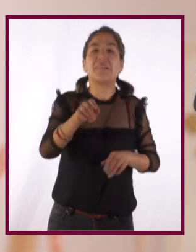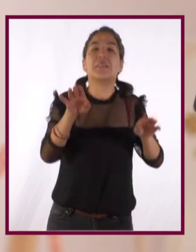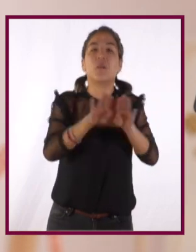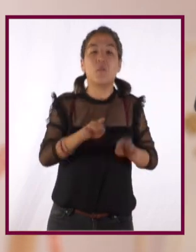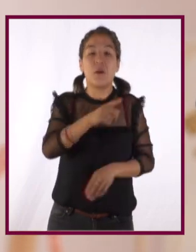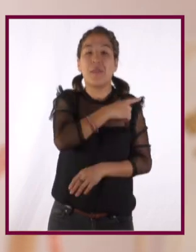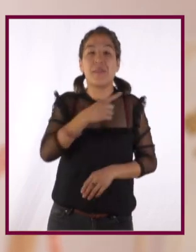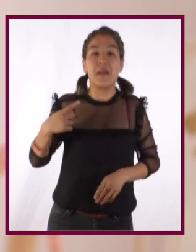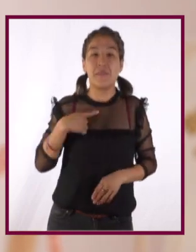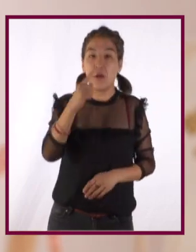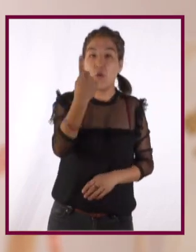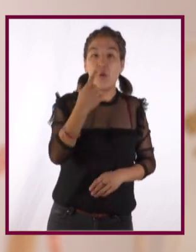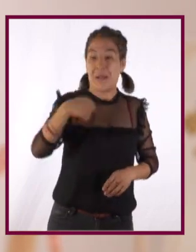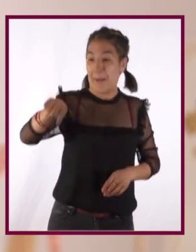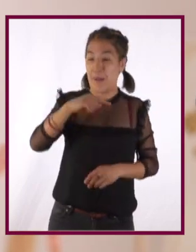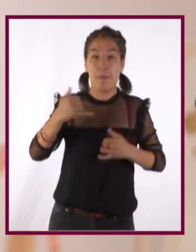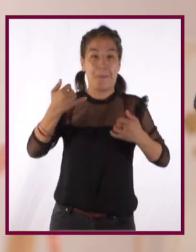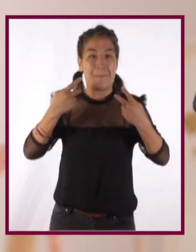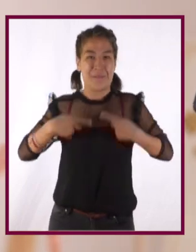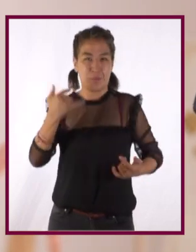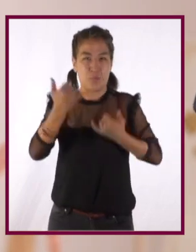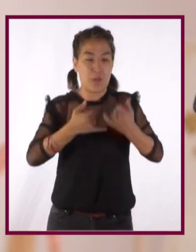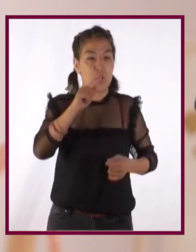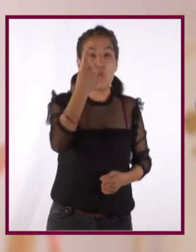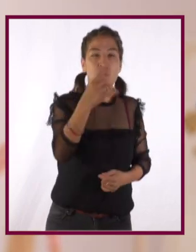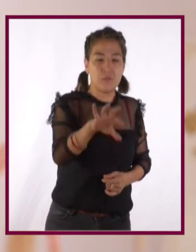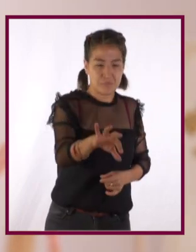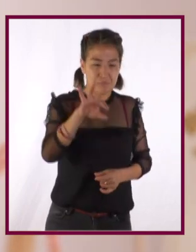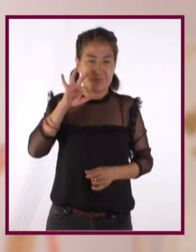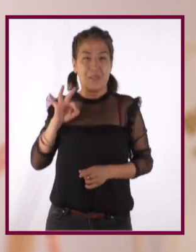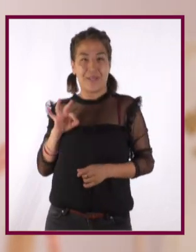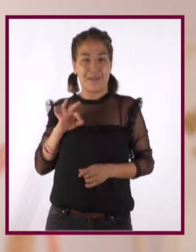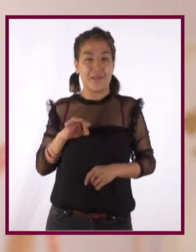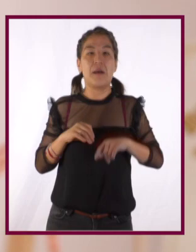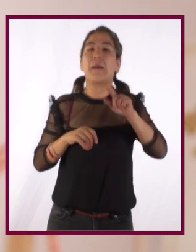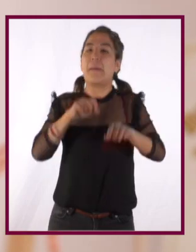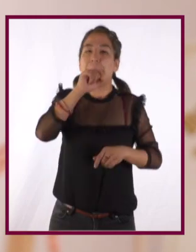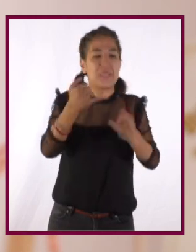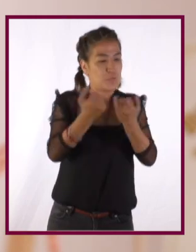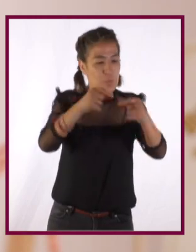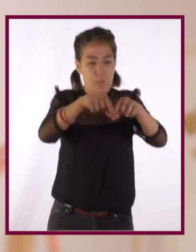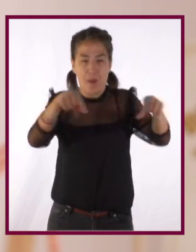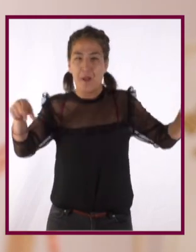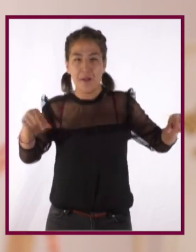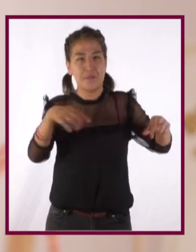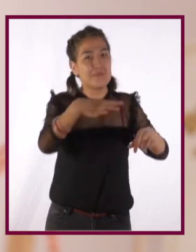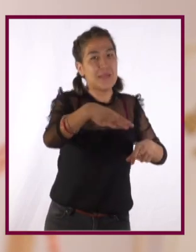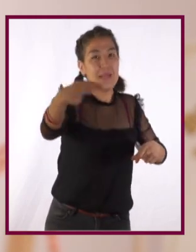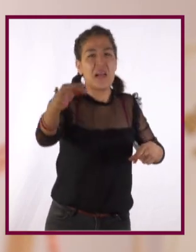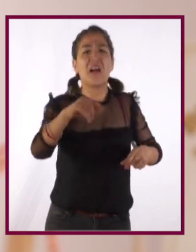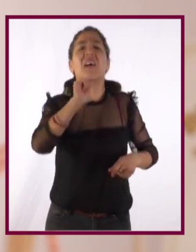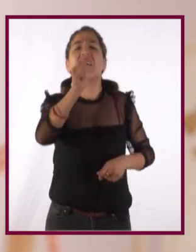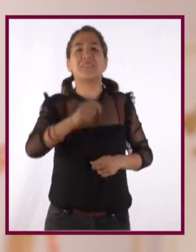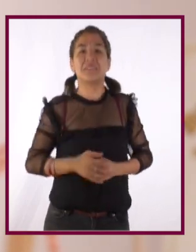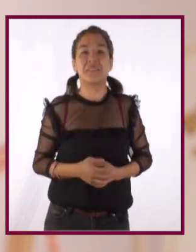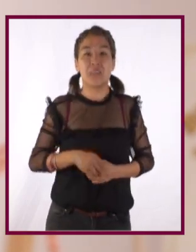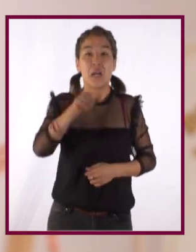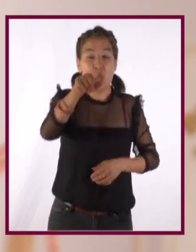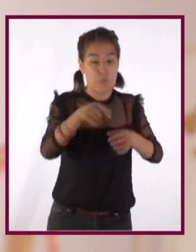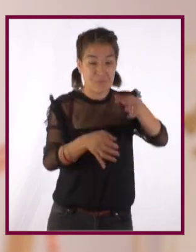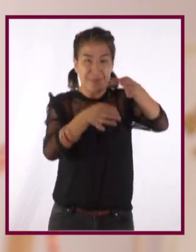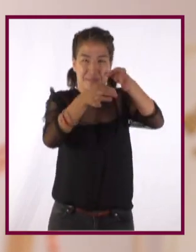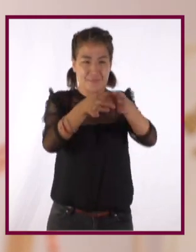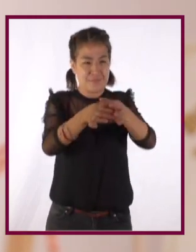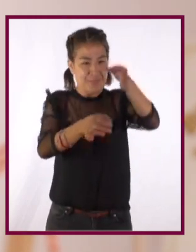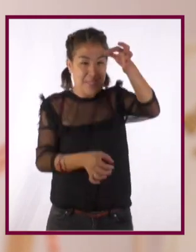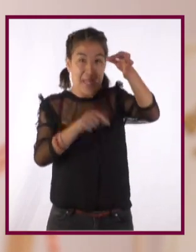cada jugador debe retirar al menos una y el número que desee de fichas de una misma fila. El propósito del juego es evitar